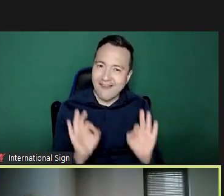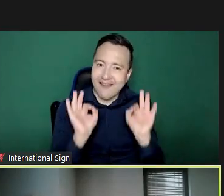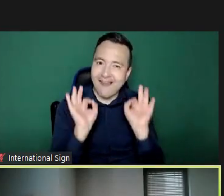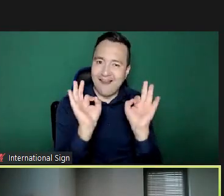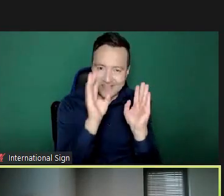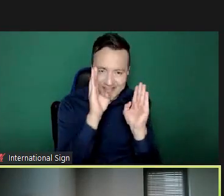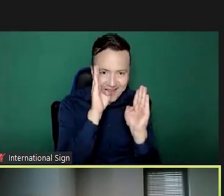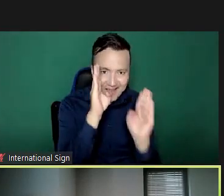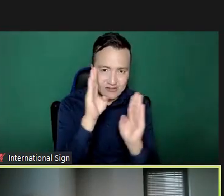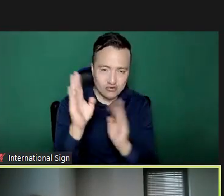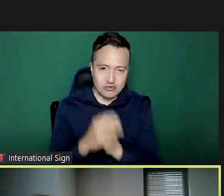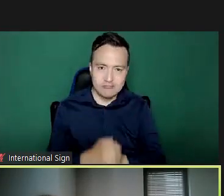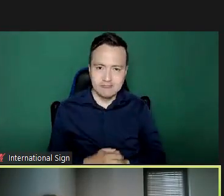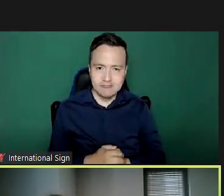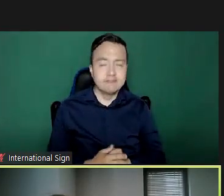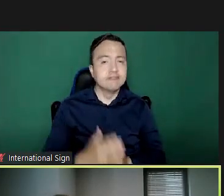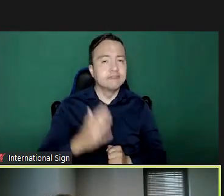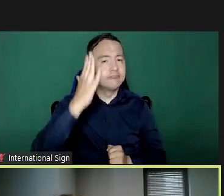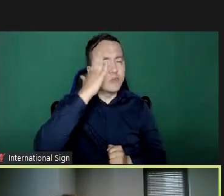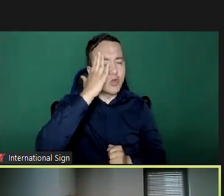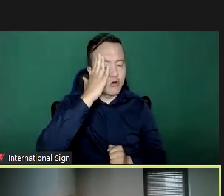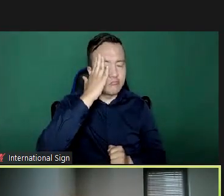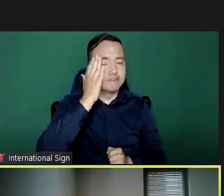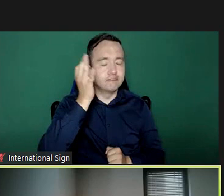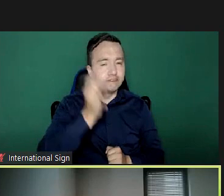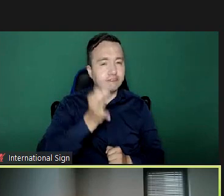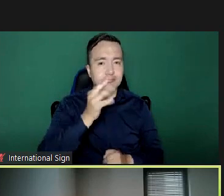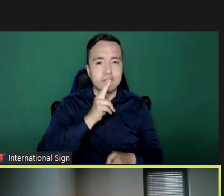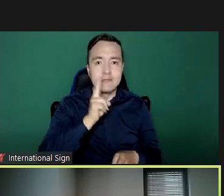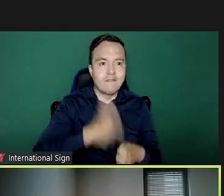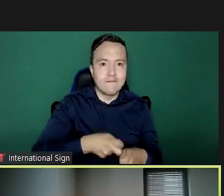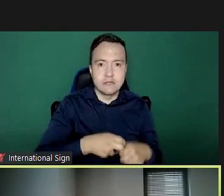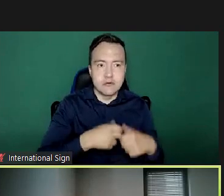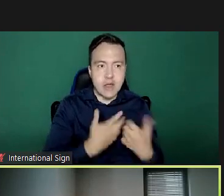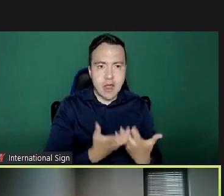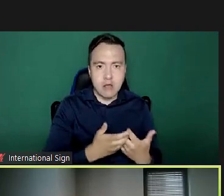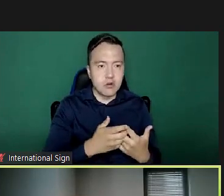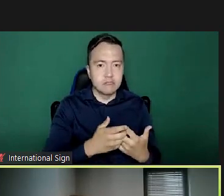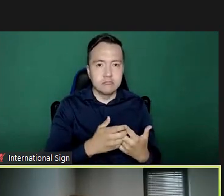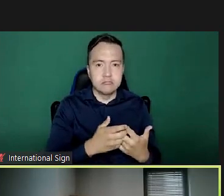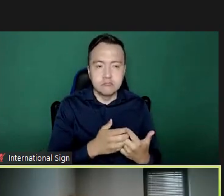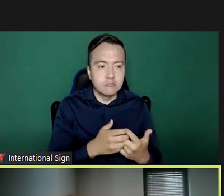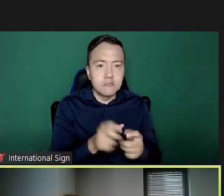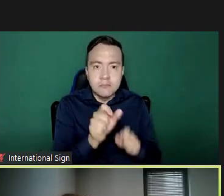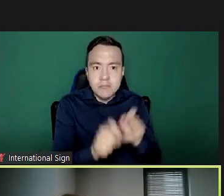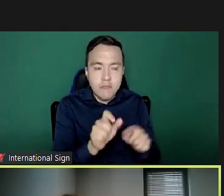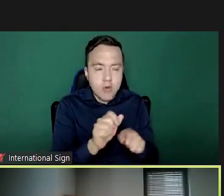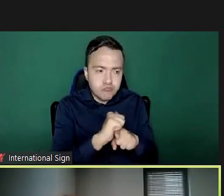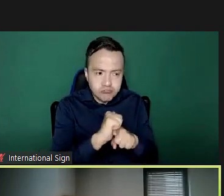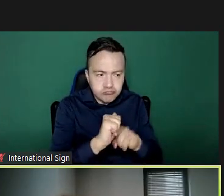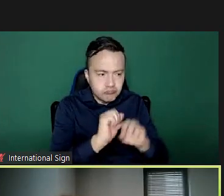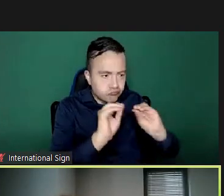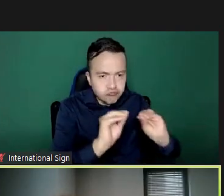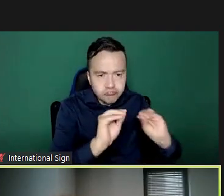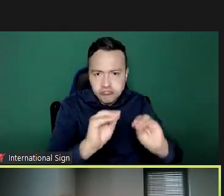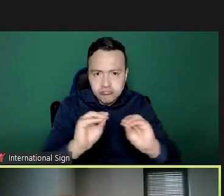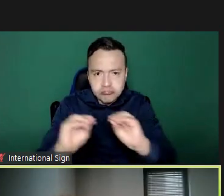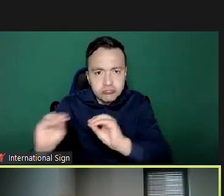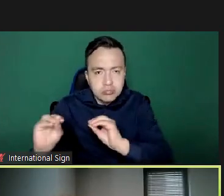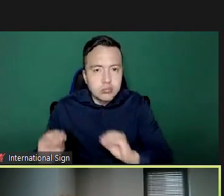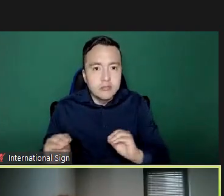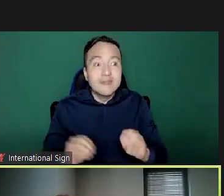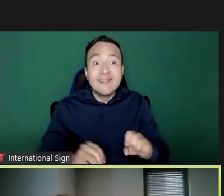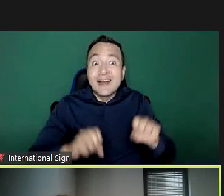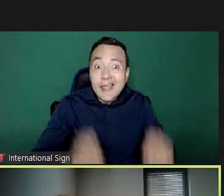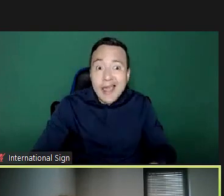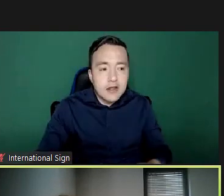difícil seguir con su capacidad de adquisición, de entrenar el personal, de gestionar los